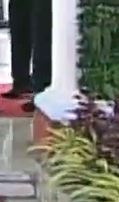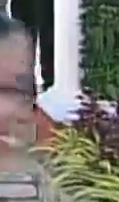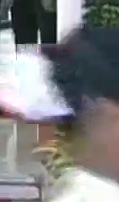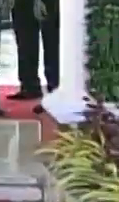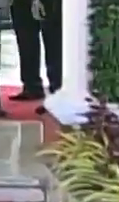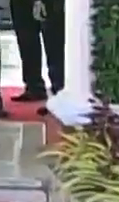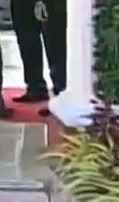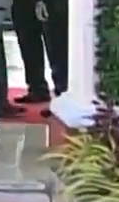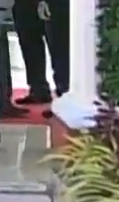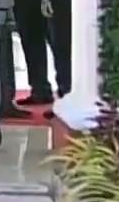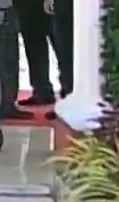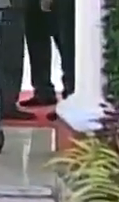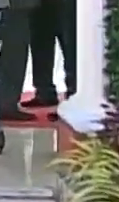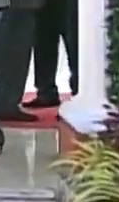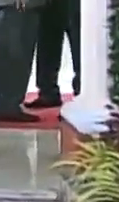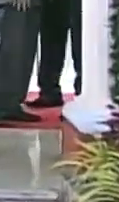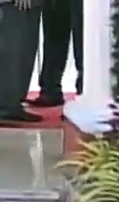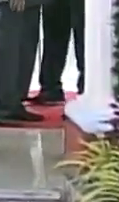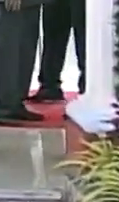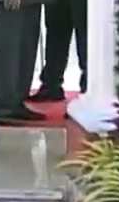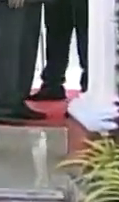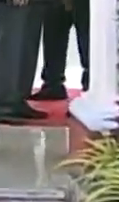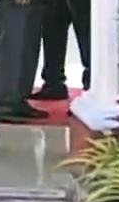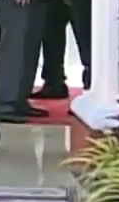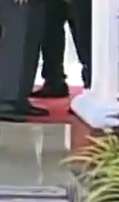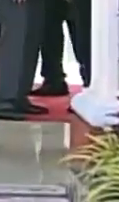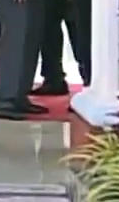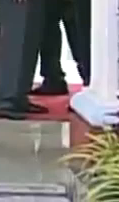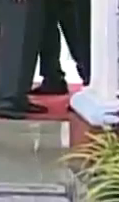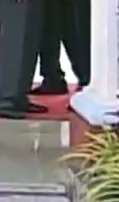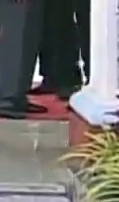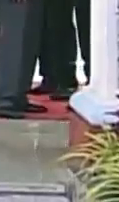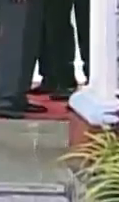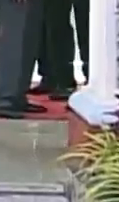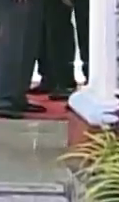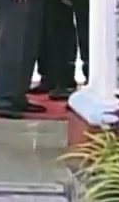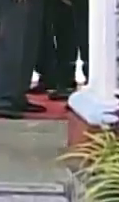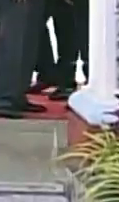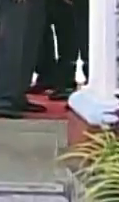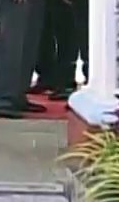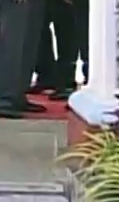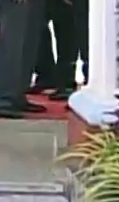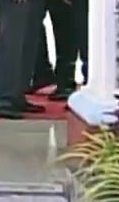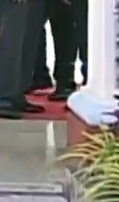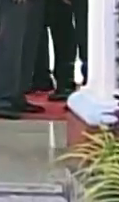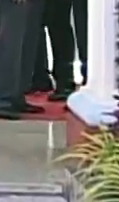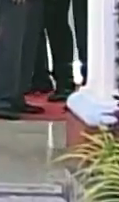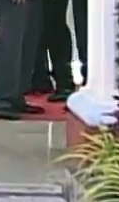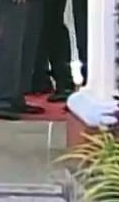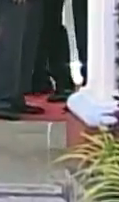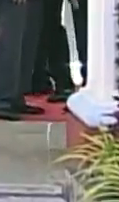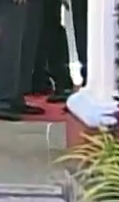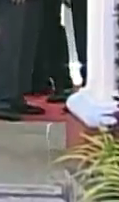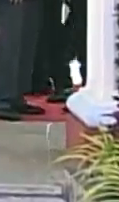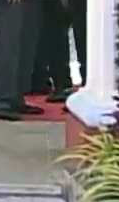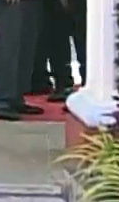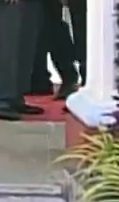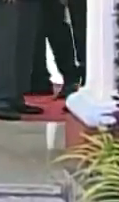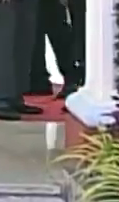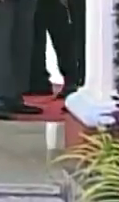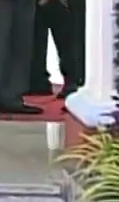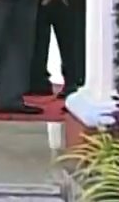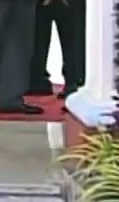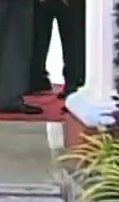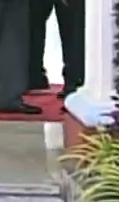Vietnam ante la República Bolivariana de Venezuela, el excelentísimo señor Le Viet Duyen, a quien le ha sido conferida la Orden Francisco